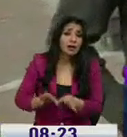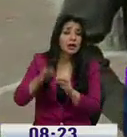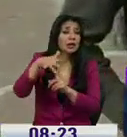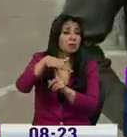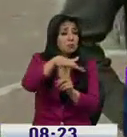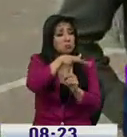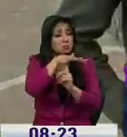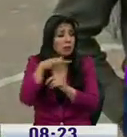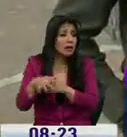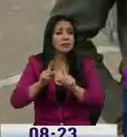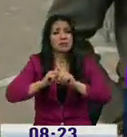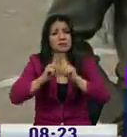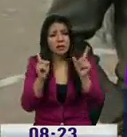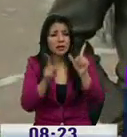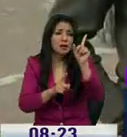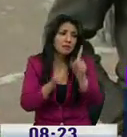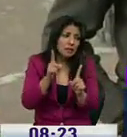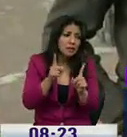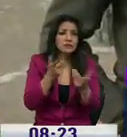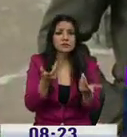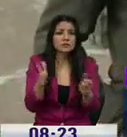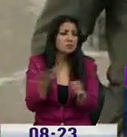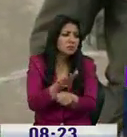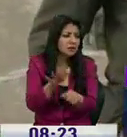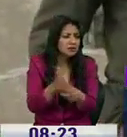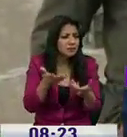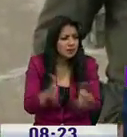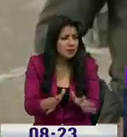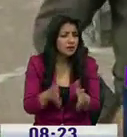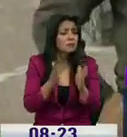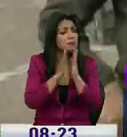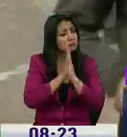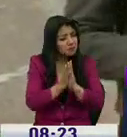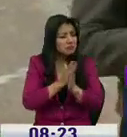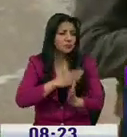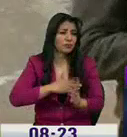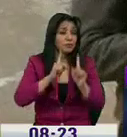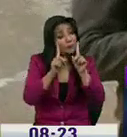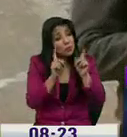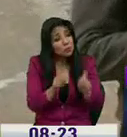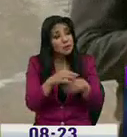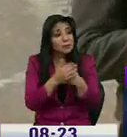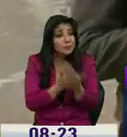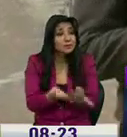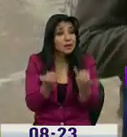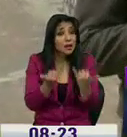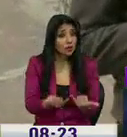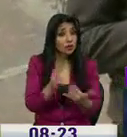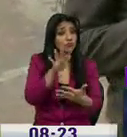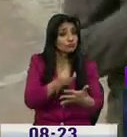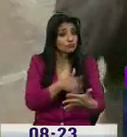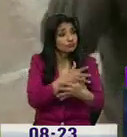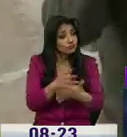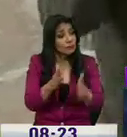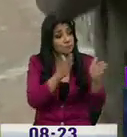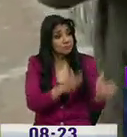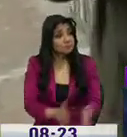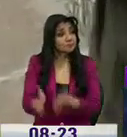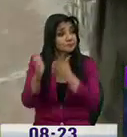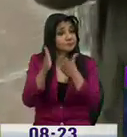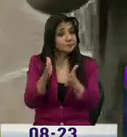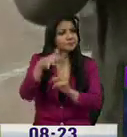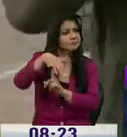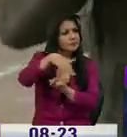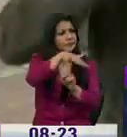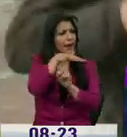mantenimiento a la intervención. A veces no es ni completa. Entonces, queremos preguntar cómo se está dando tal